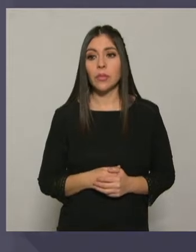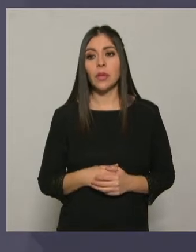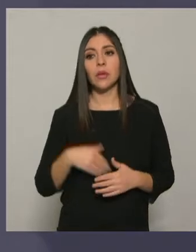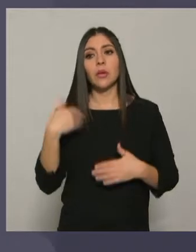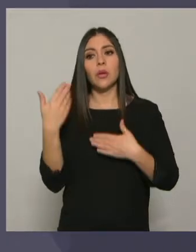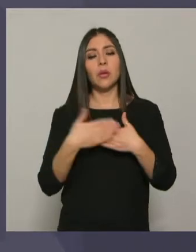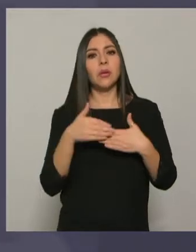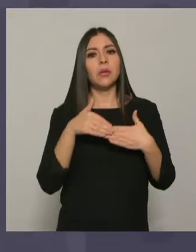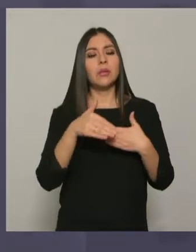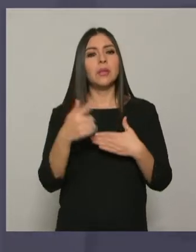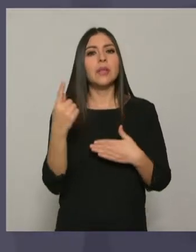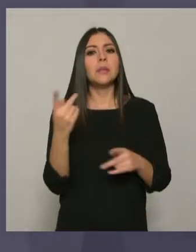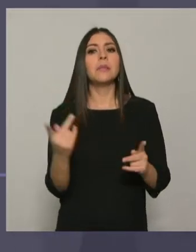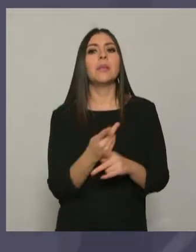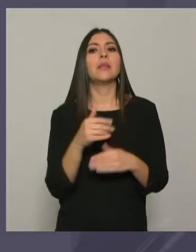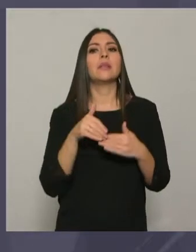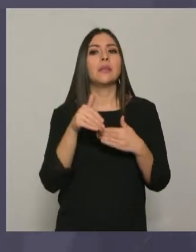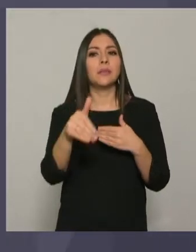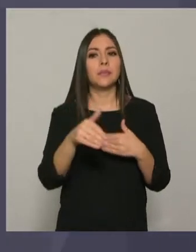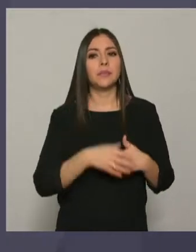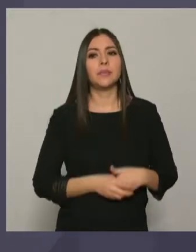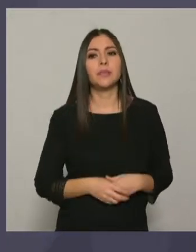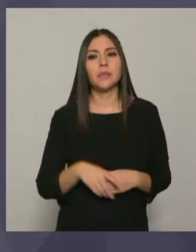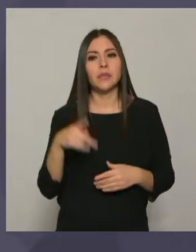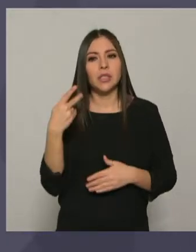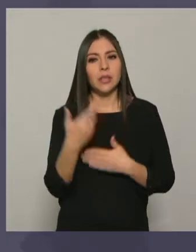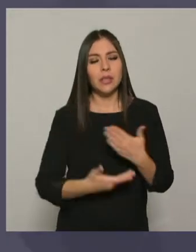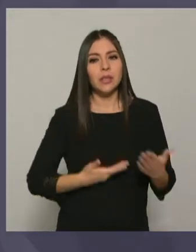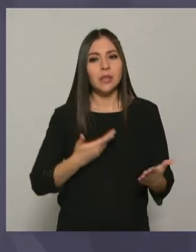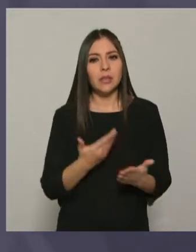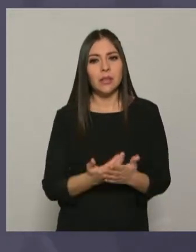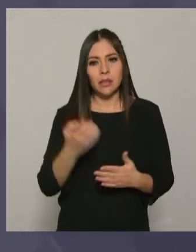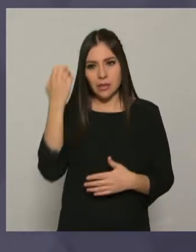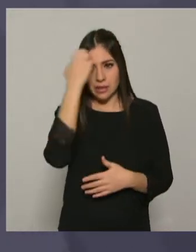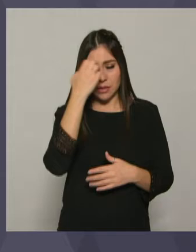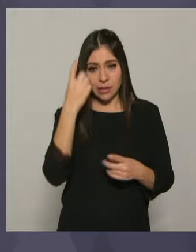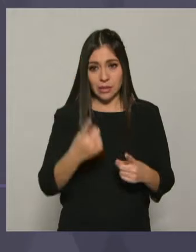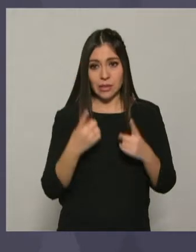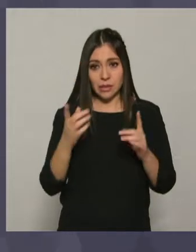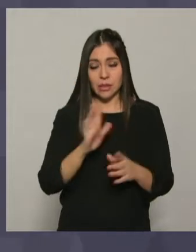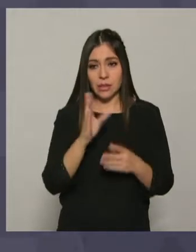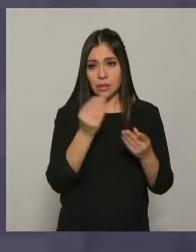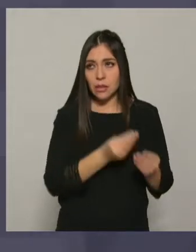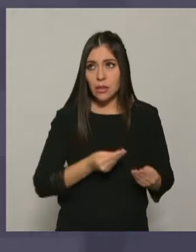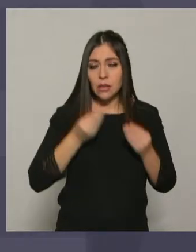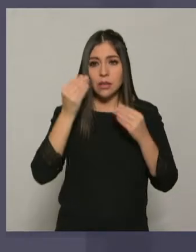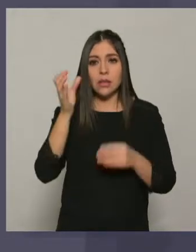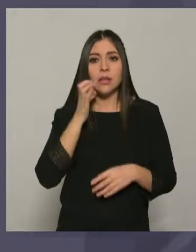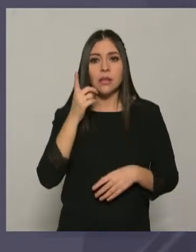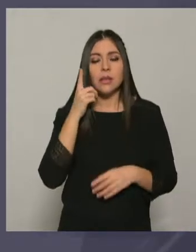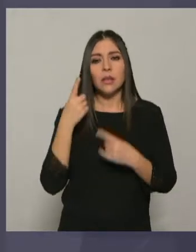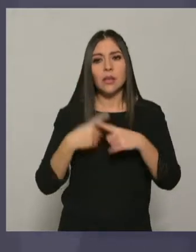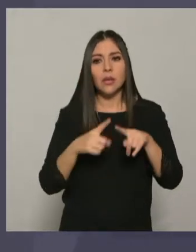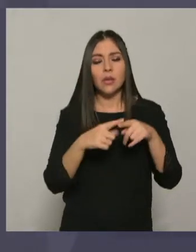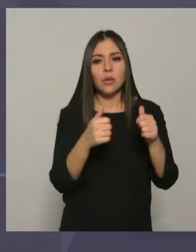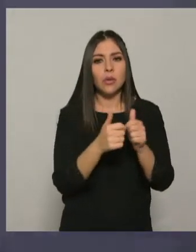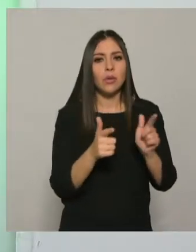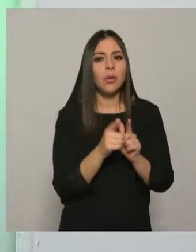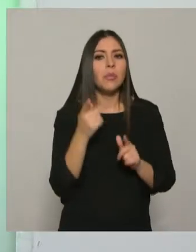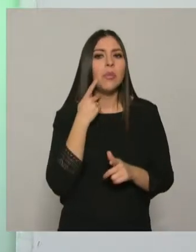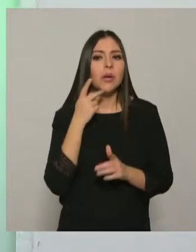¿Qué sigue? Lo que sigue es que esta iniciativa ya dictaminada suba al Pleno y ahí varios partidos políticos se han reservado